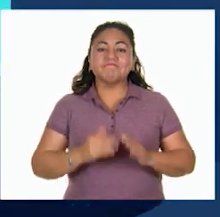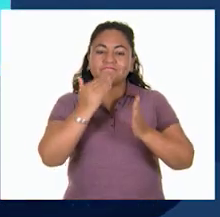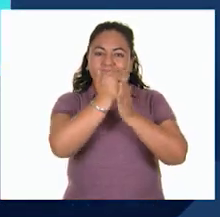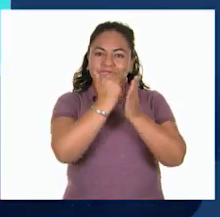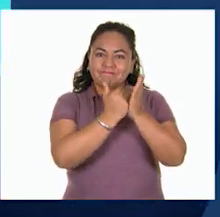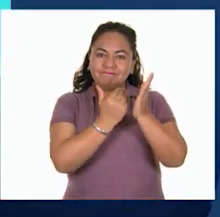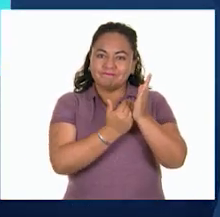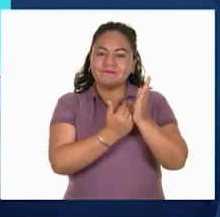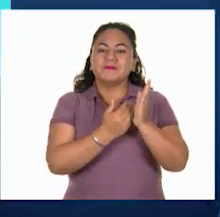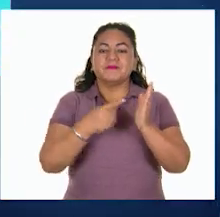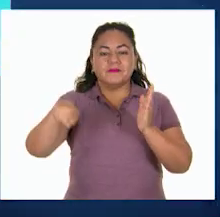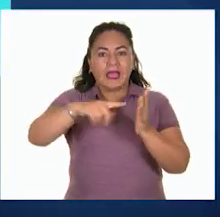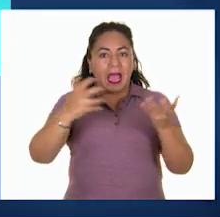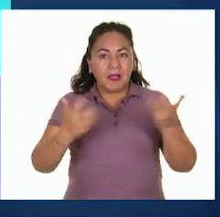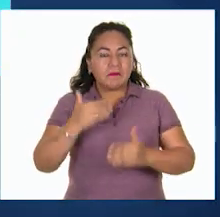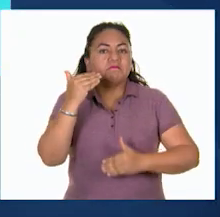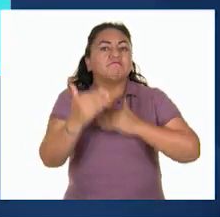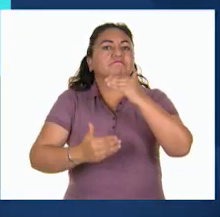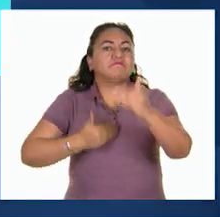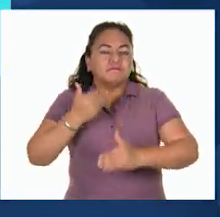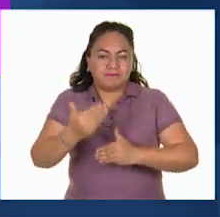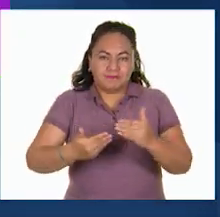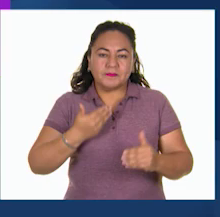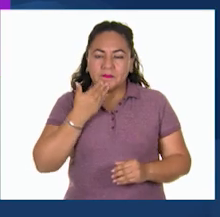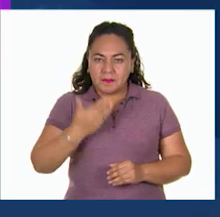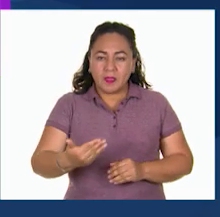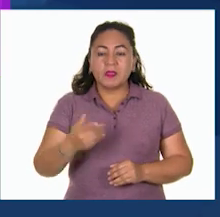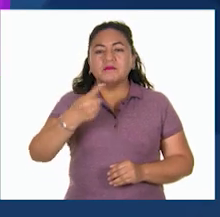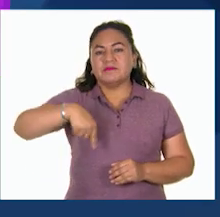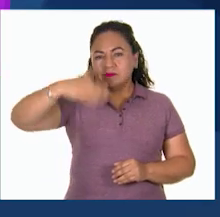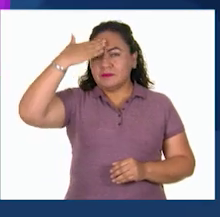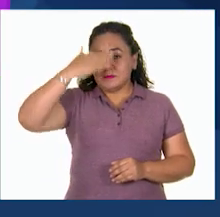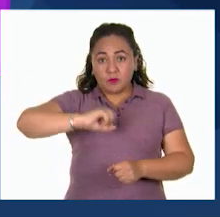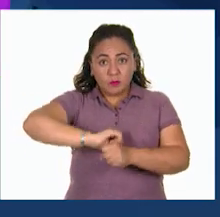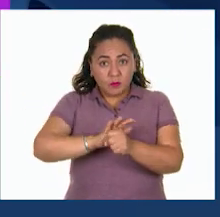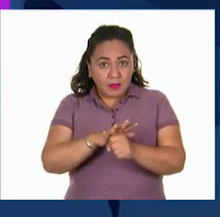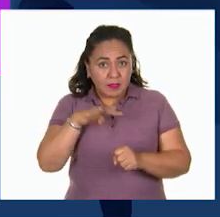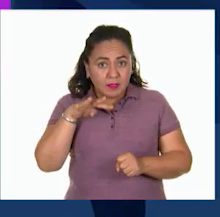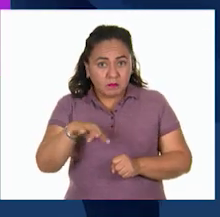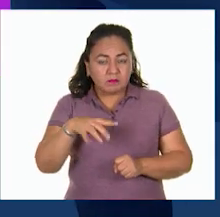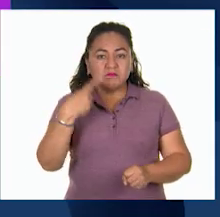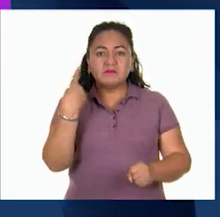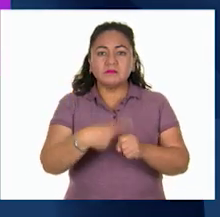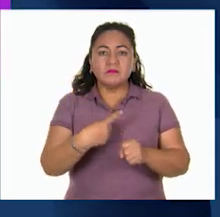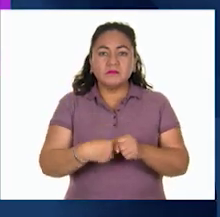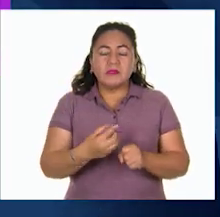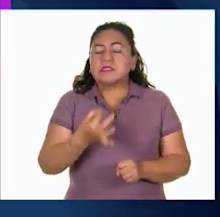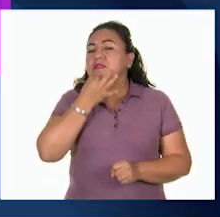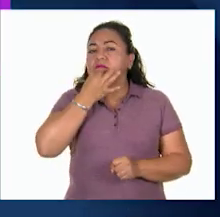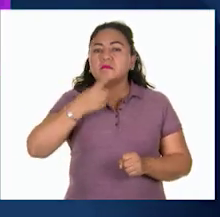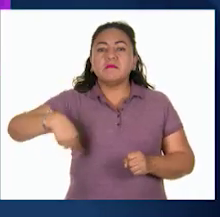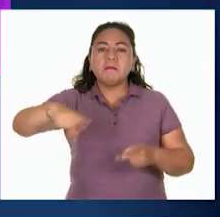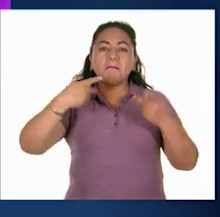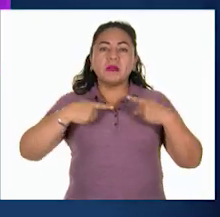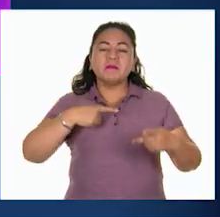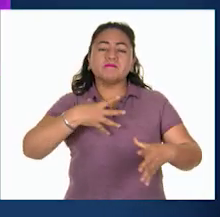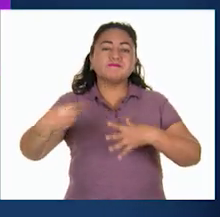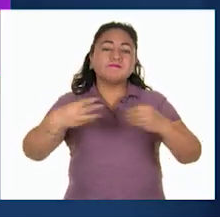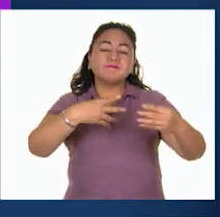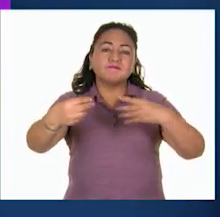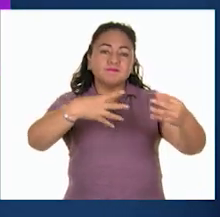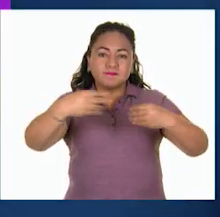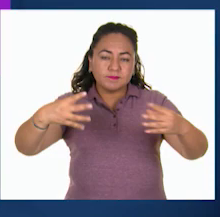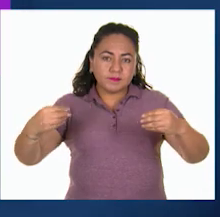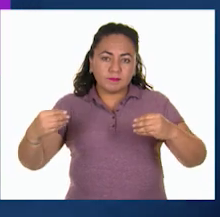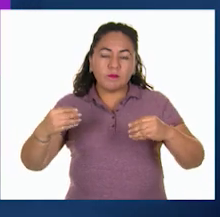Buenas prácticas para seguir adelante. Como todos sabemos, la COVID-19 es una enfermedad que se contagia muy fácilmente entre las